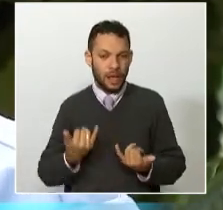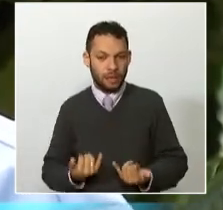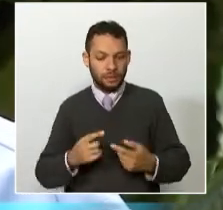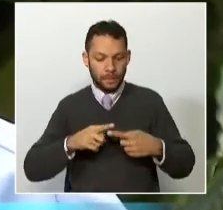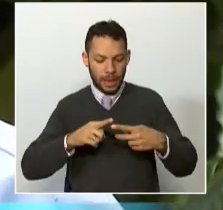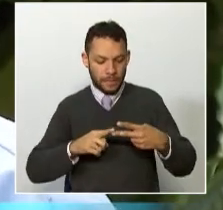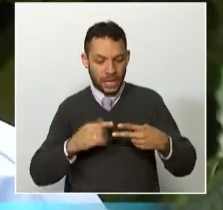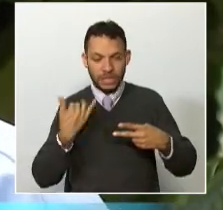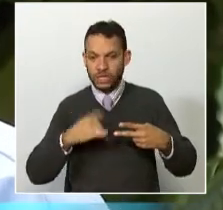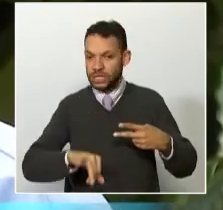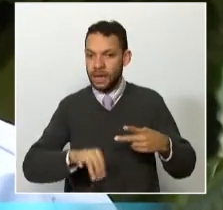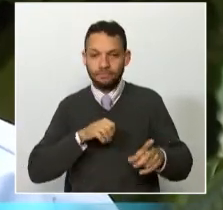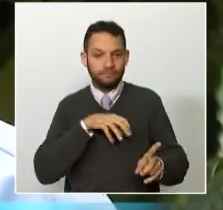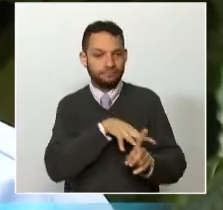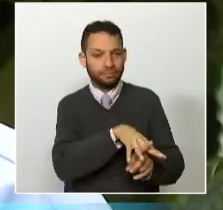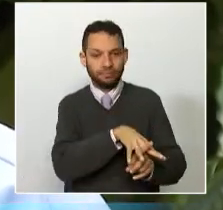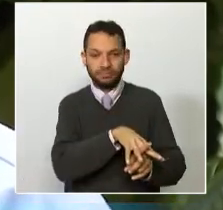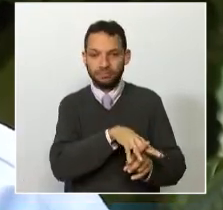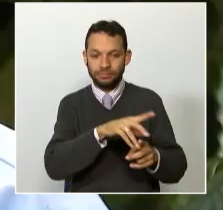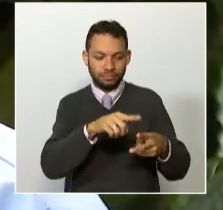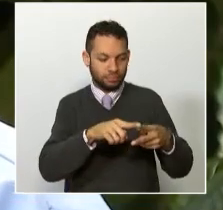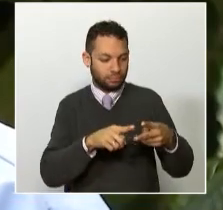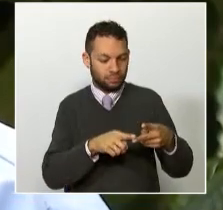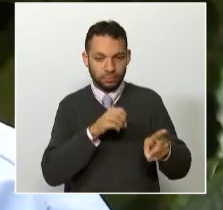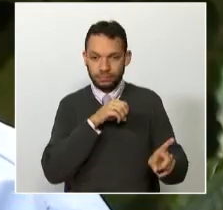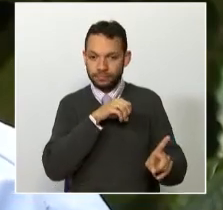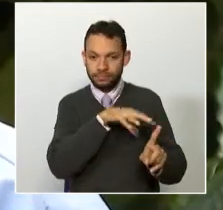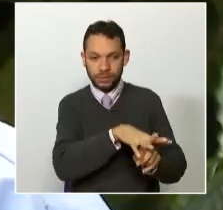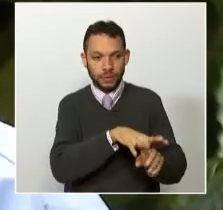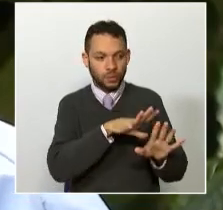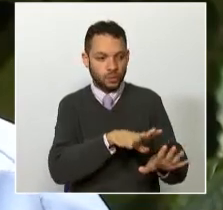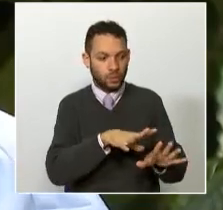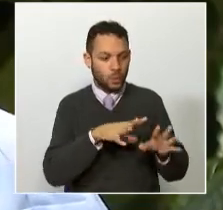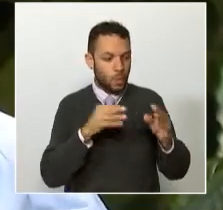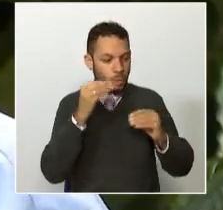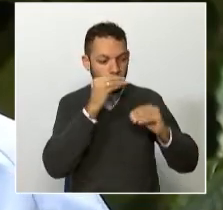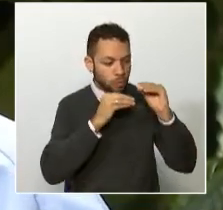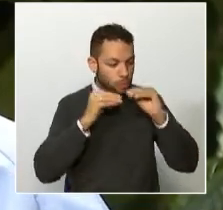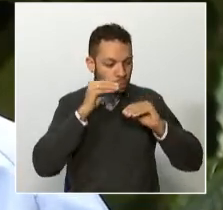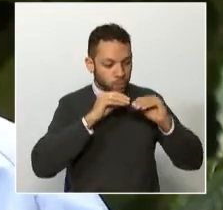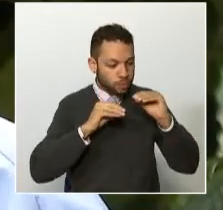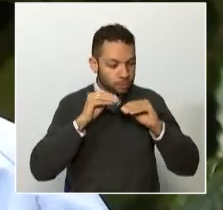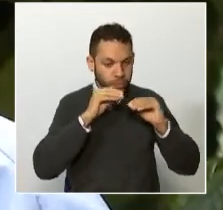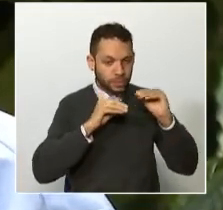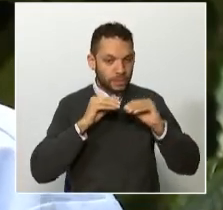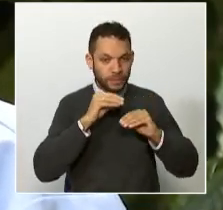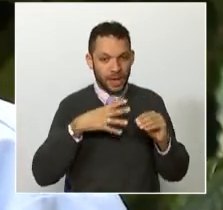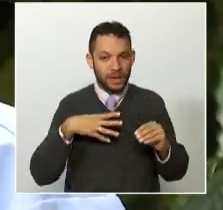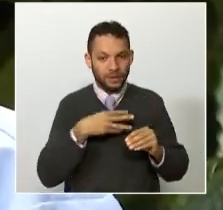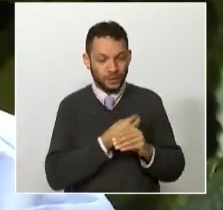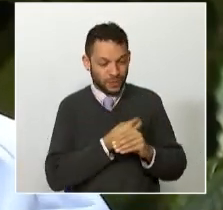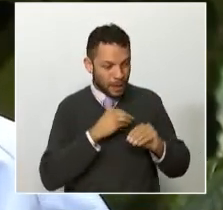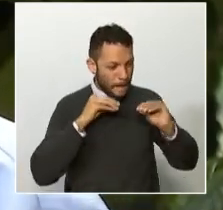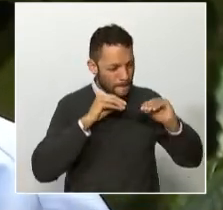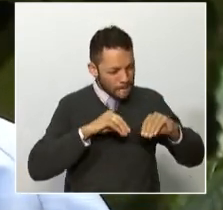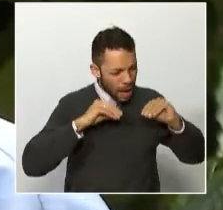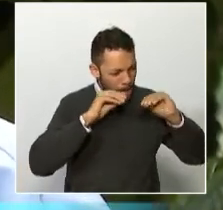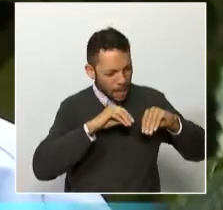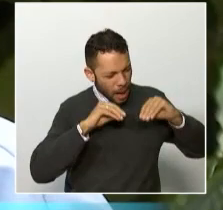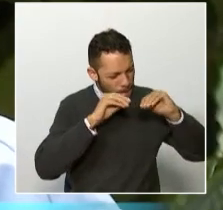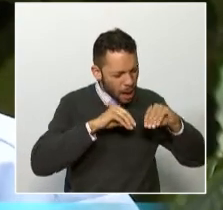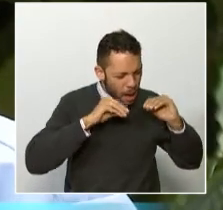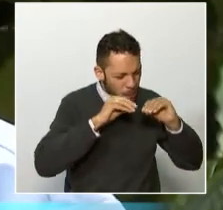dos campos interferentes desde el punto de vista neural terapéutico, desde la perspectiva de nosotros los médicos que hacemos